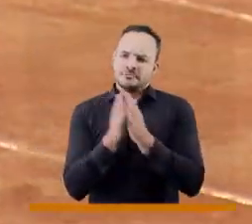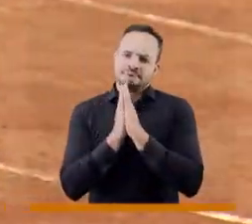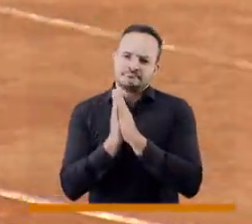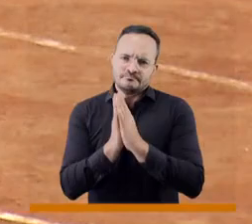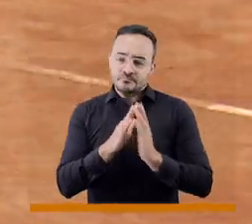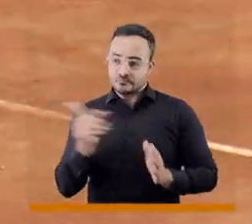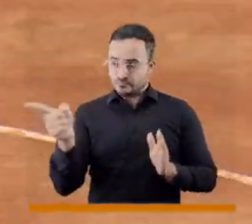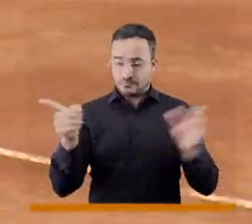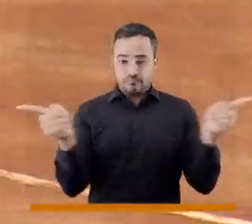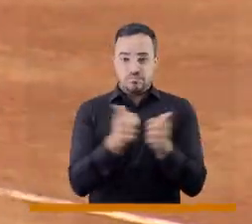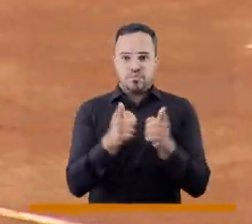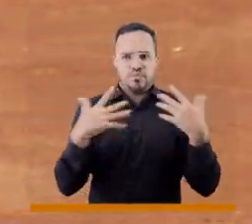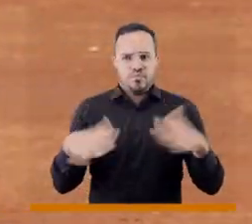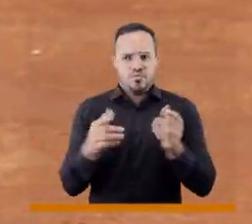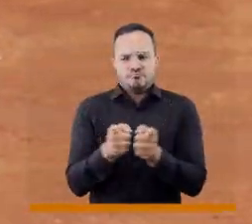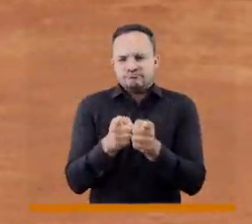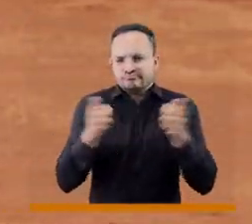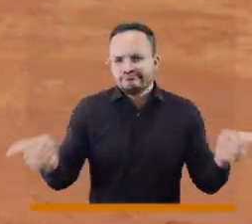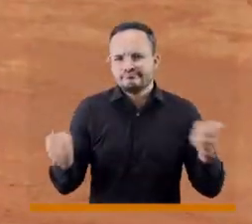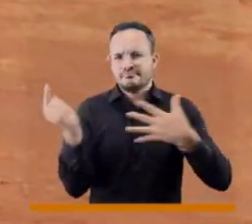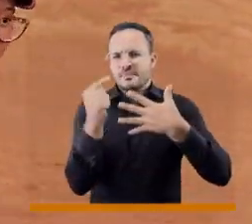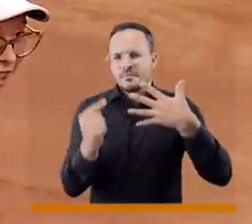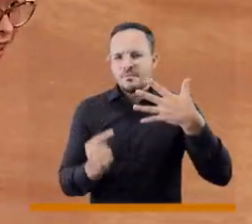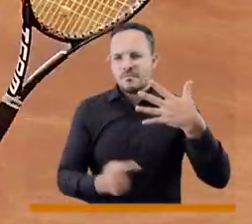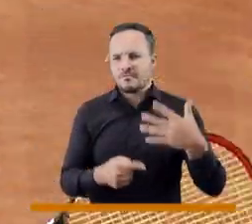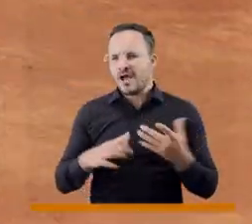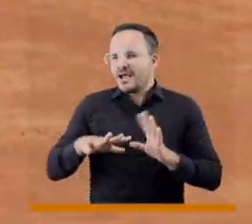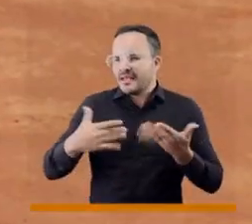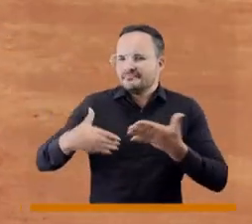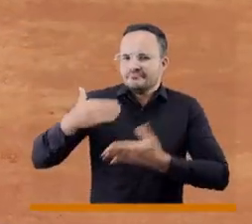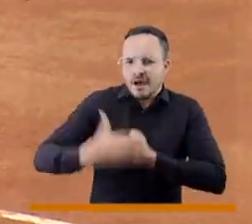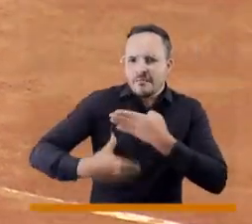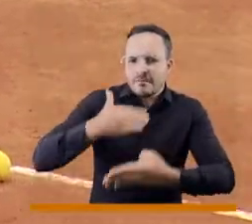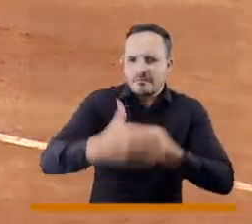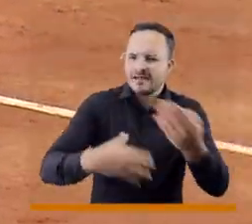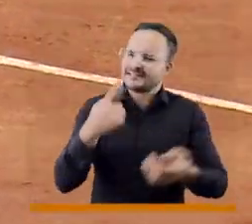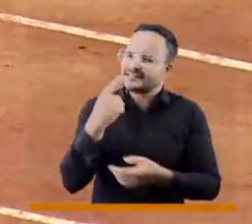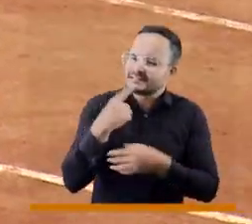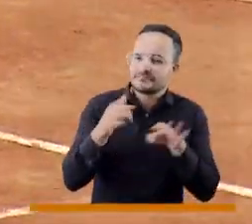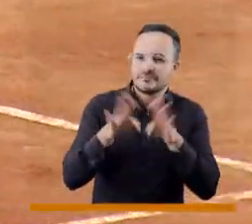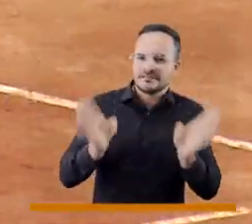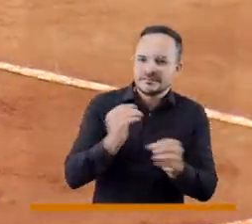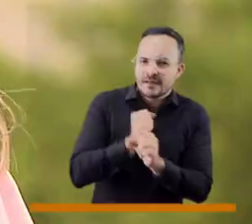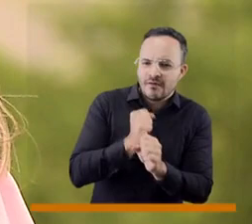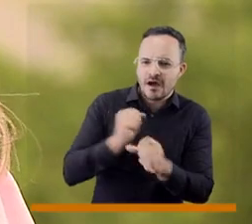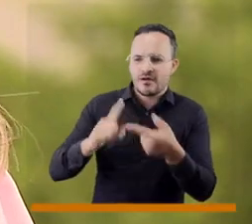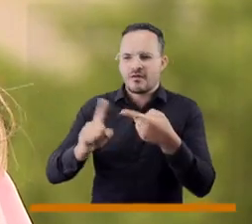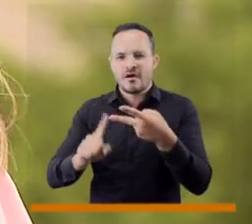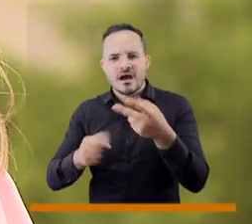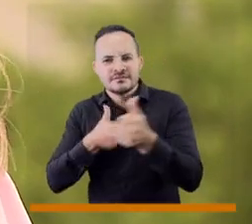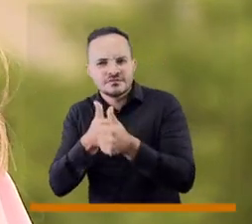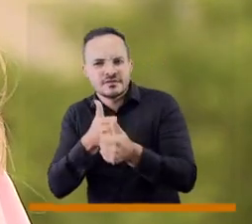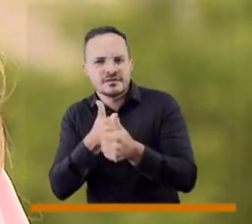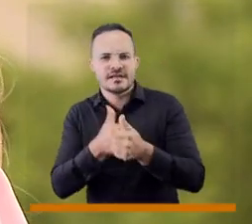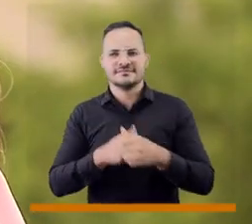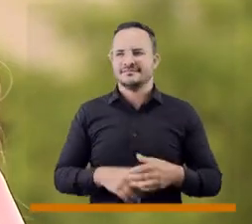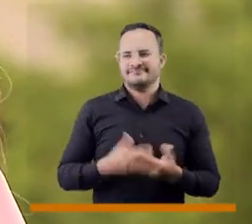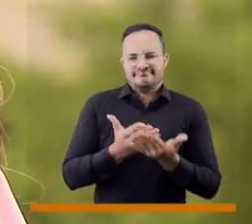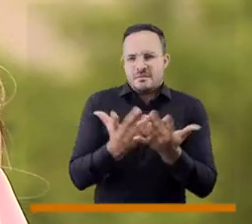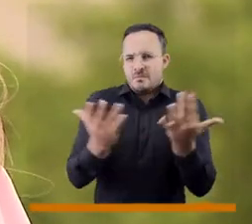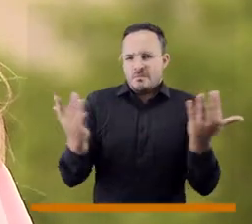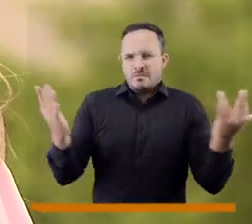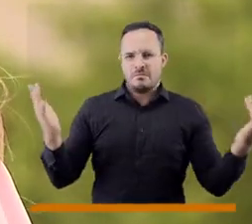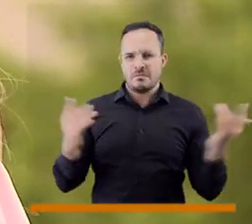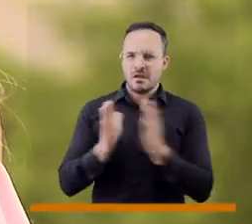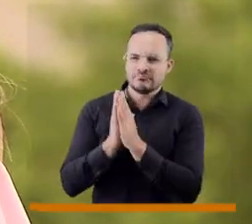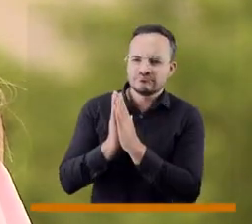de alguna manera todas esas acciones dentro de la política pública que usted ha acompañado, mesas de trabajo, asesorías y